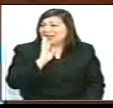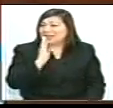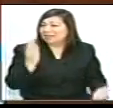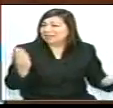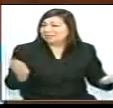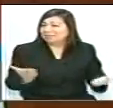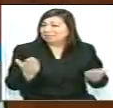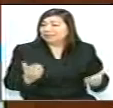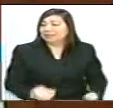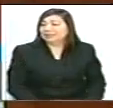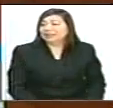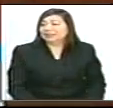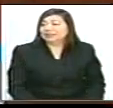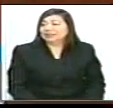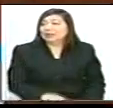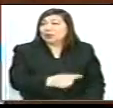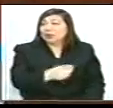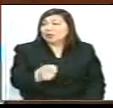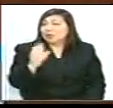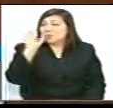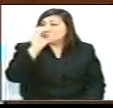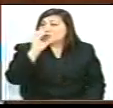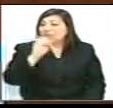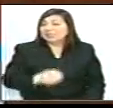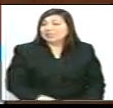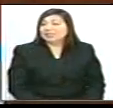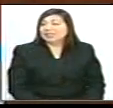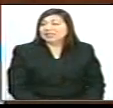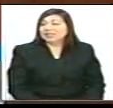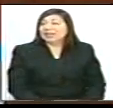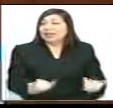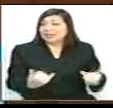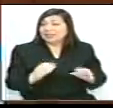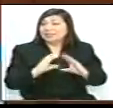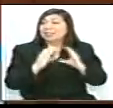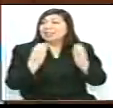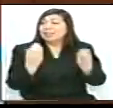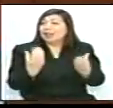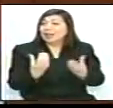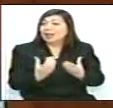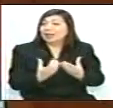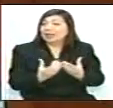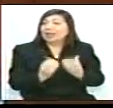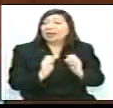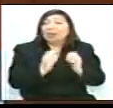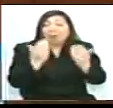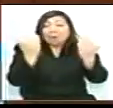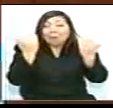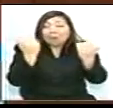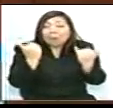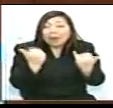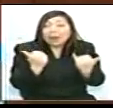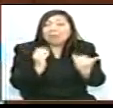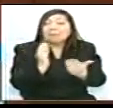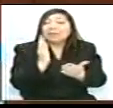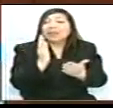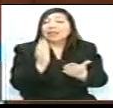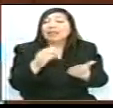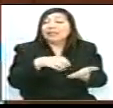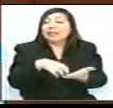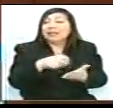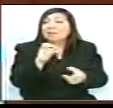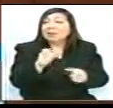alentando. Eso no es lo que ustedes están buscando, que este Congreso abdique del mandato del